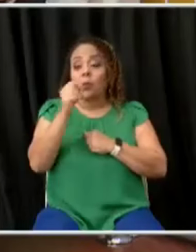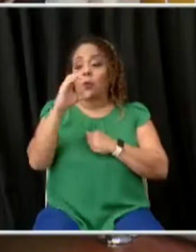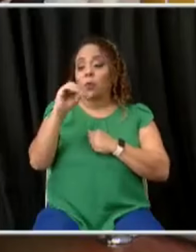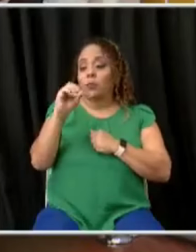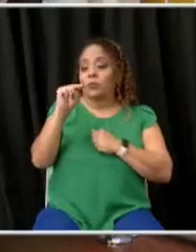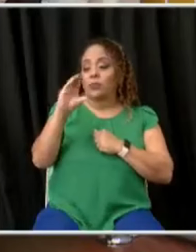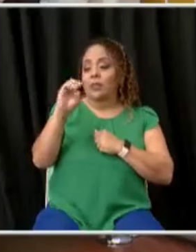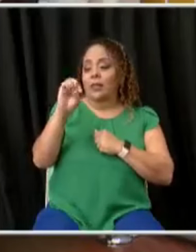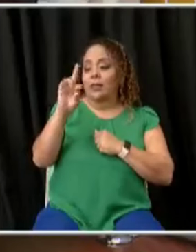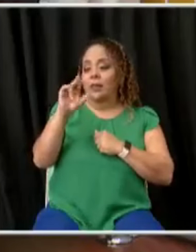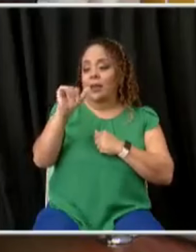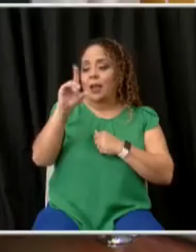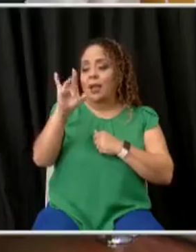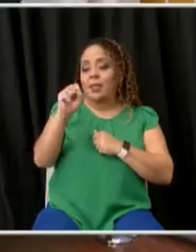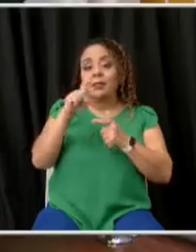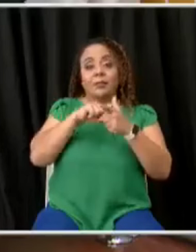hace